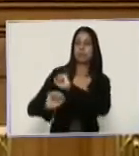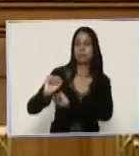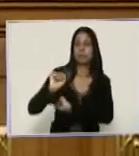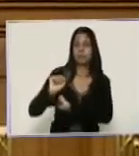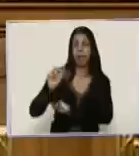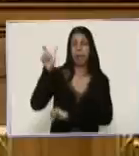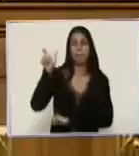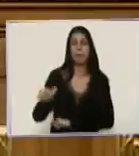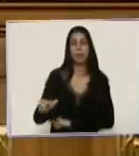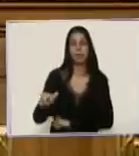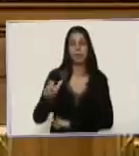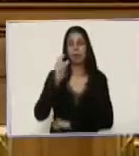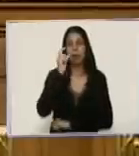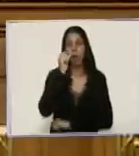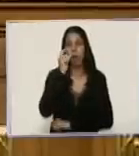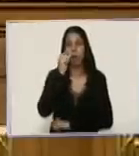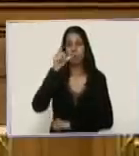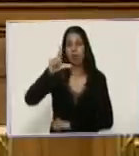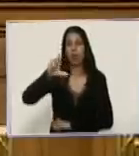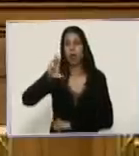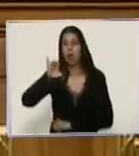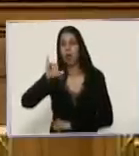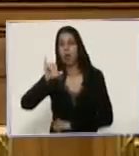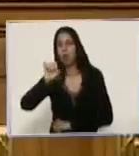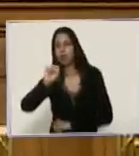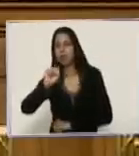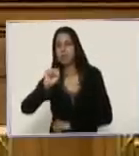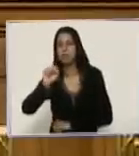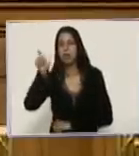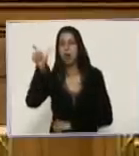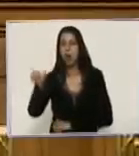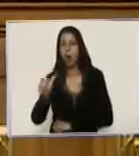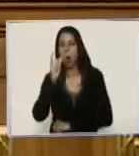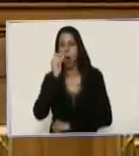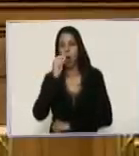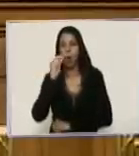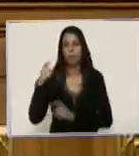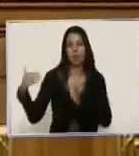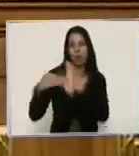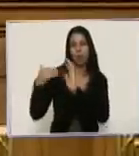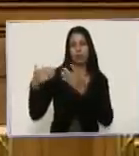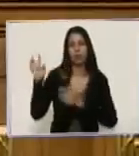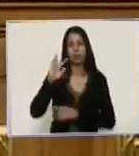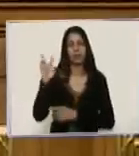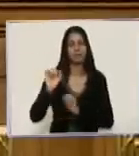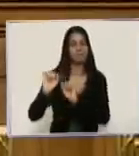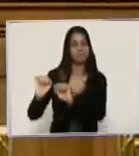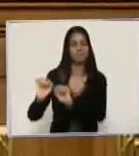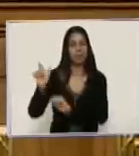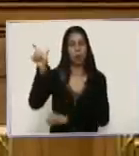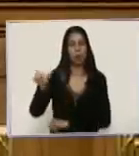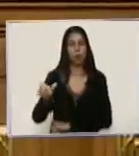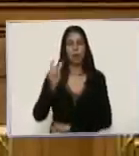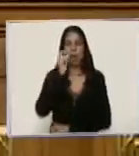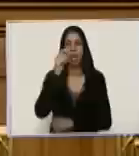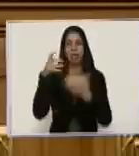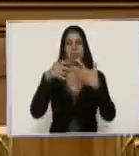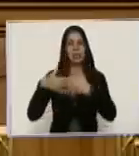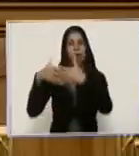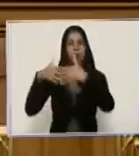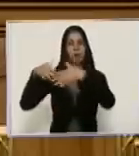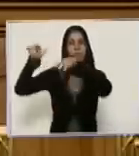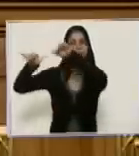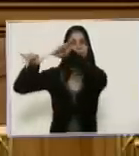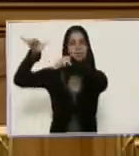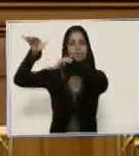declaraciones de Luis Almagro, que sabemos, como nuestro camarada colega lo ha venido diciendo, es un títere, realmente está